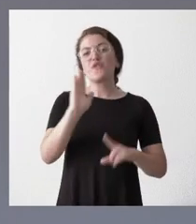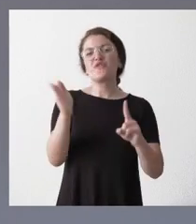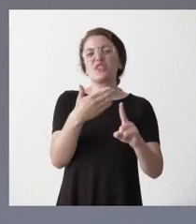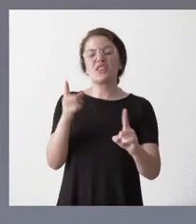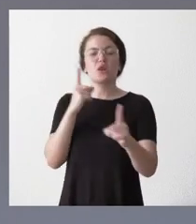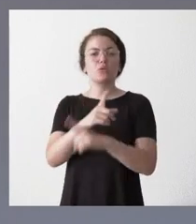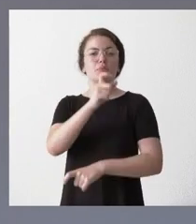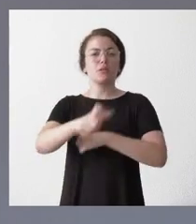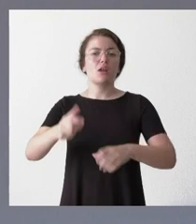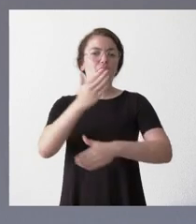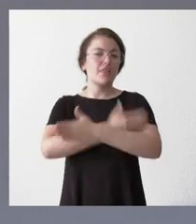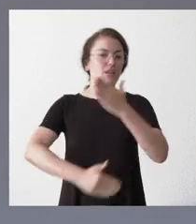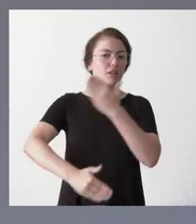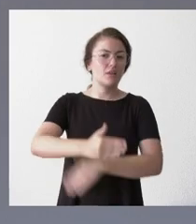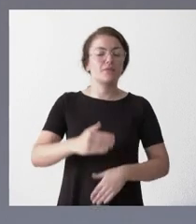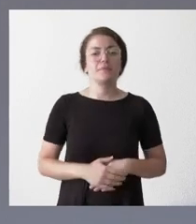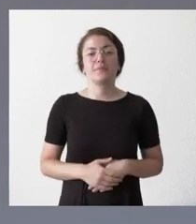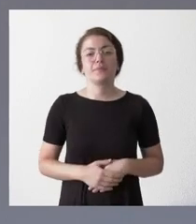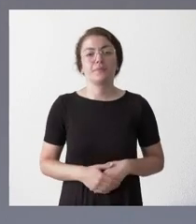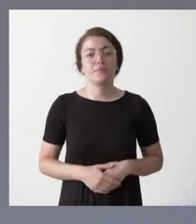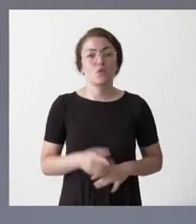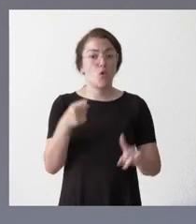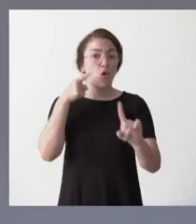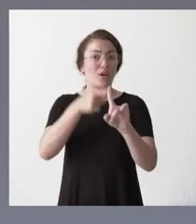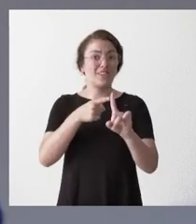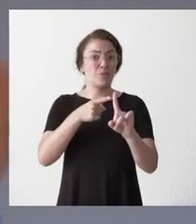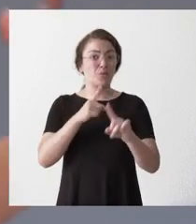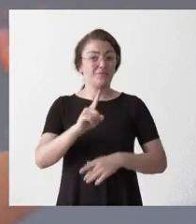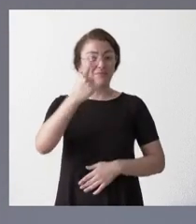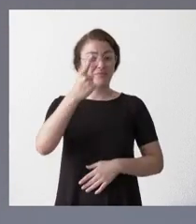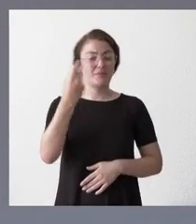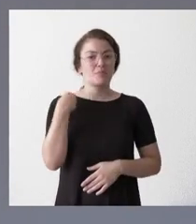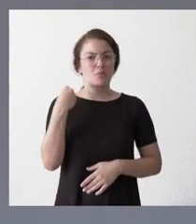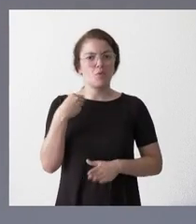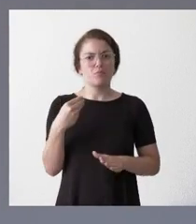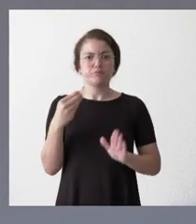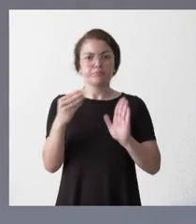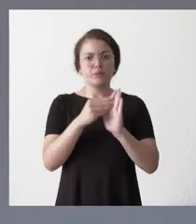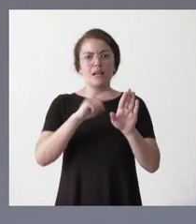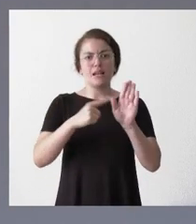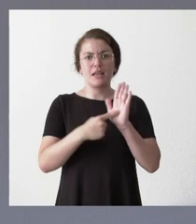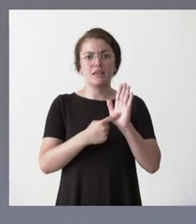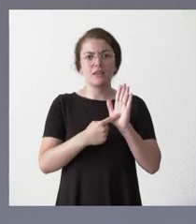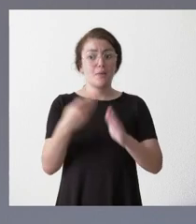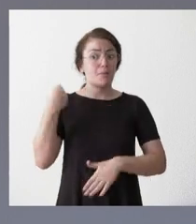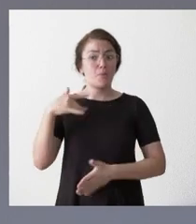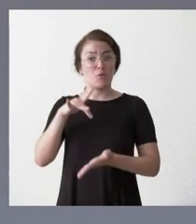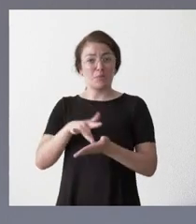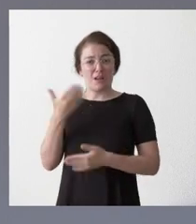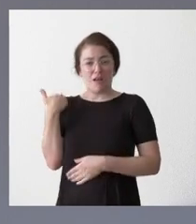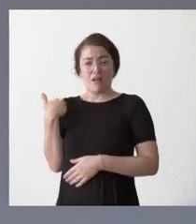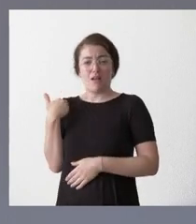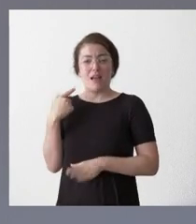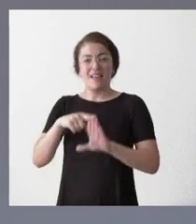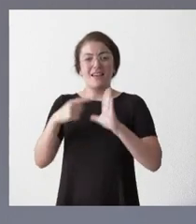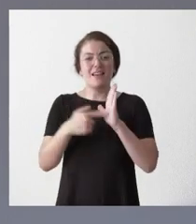con discapacidad. Y uno de los objetivos que contempla la ley, igual que en su día contempló la ley de violencia de género, de la cual